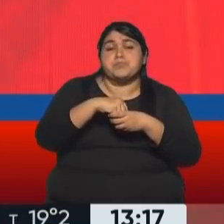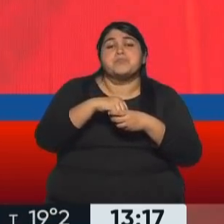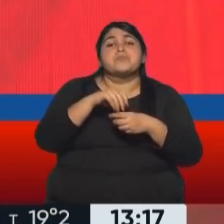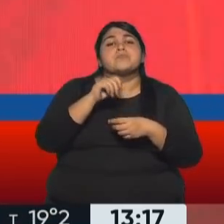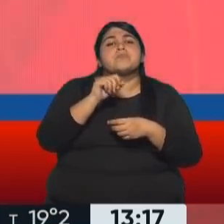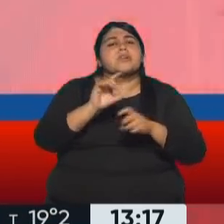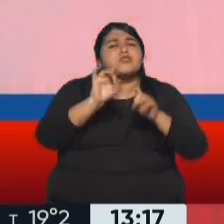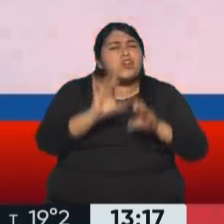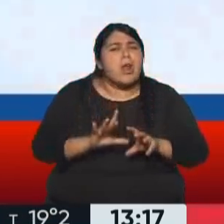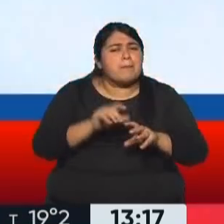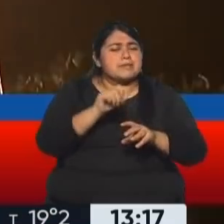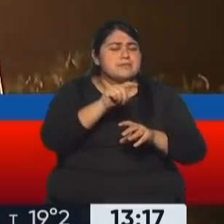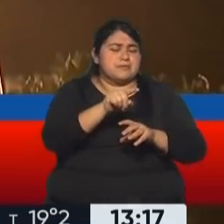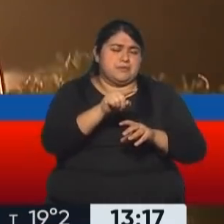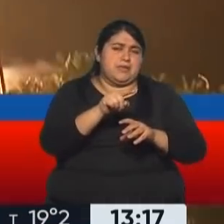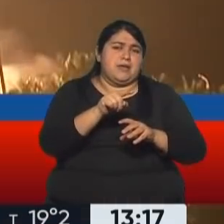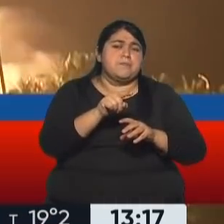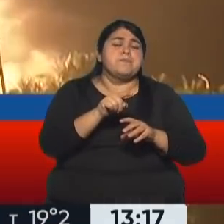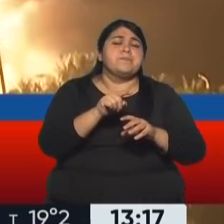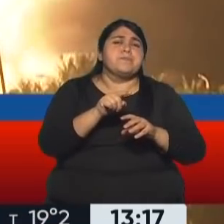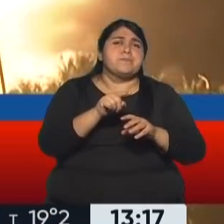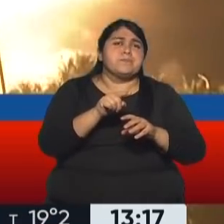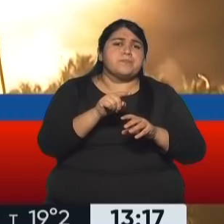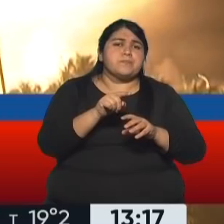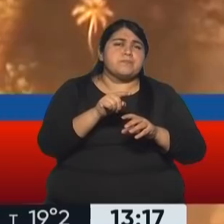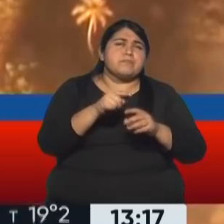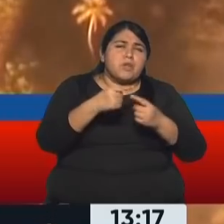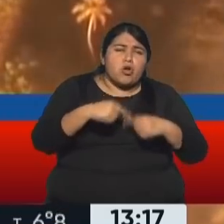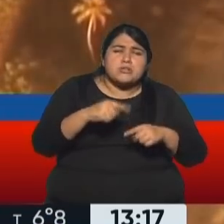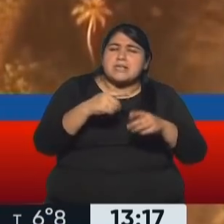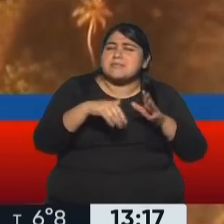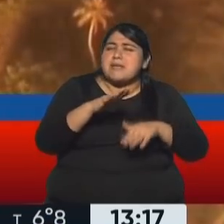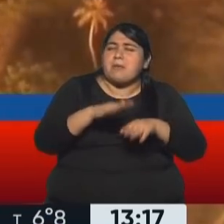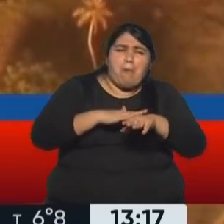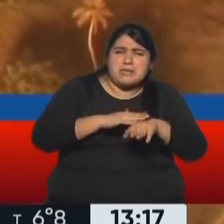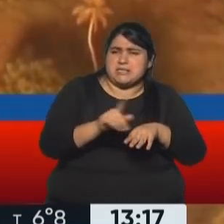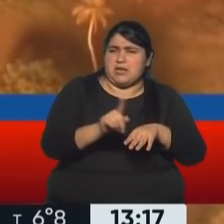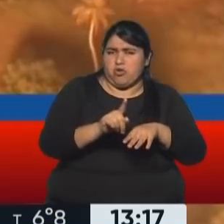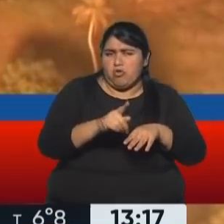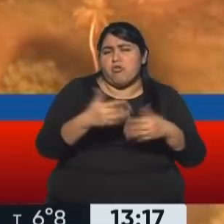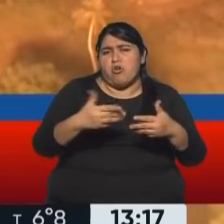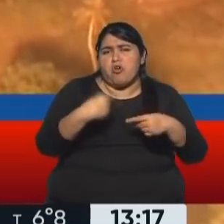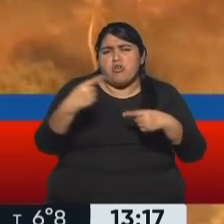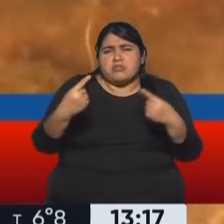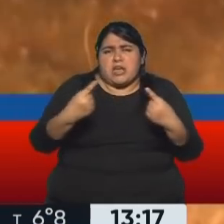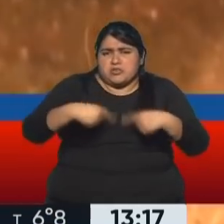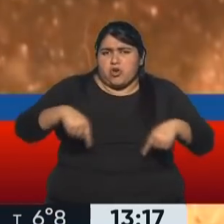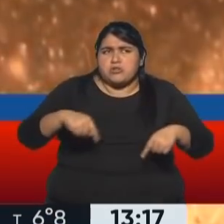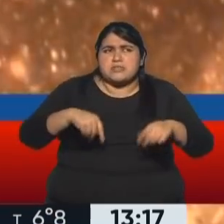de materia, a la producción de cuestiones más básicas, sino de materias primas y demás. Sí, sino también